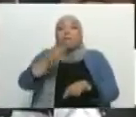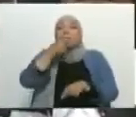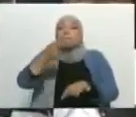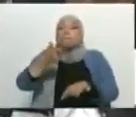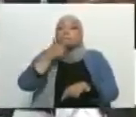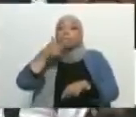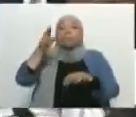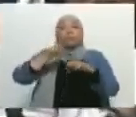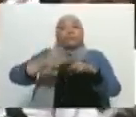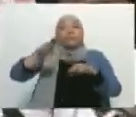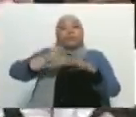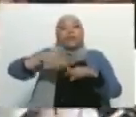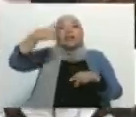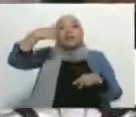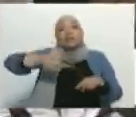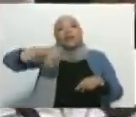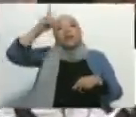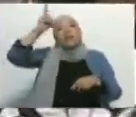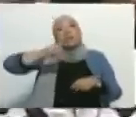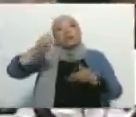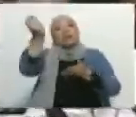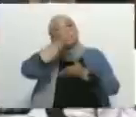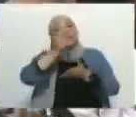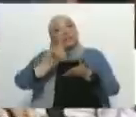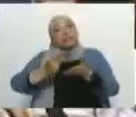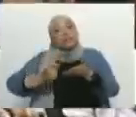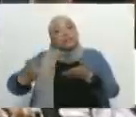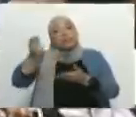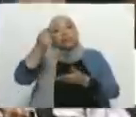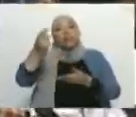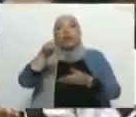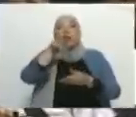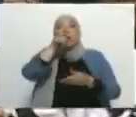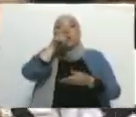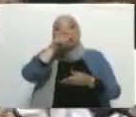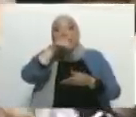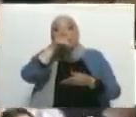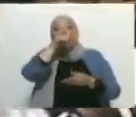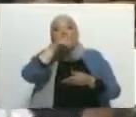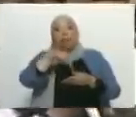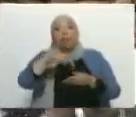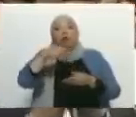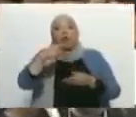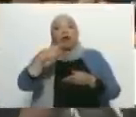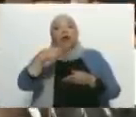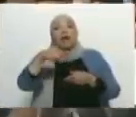hermosas creaciones artísticas que están en nuestro país.